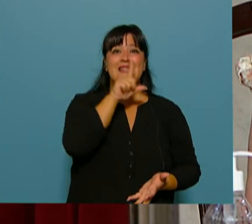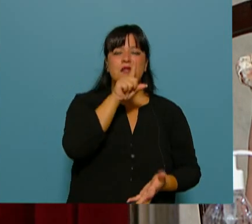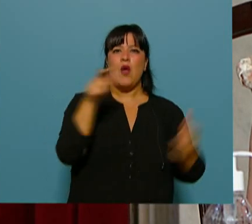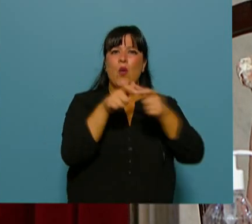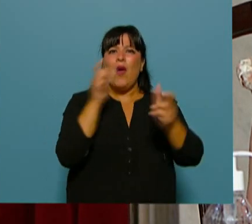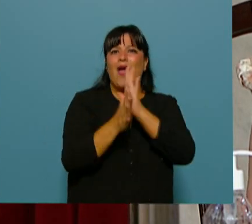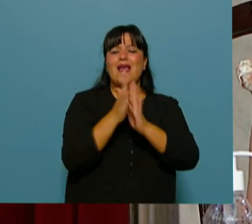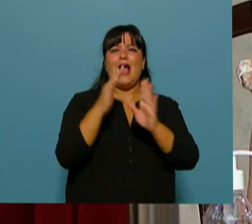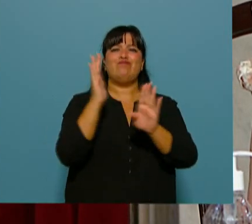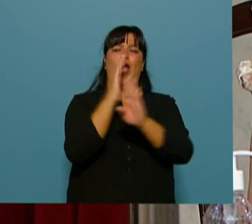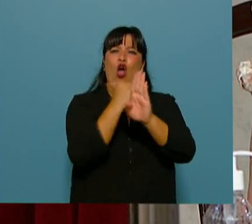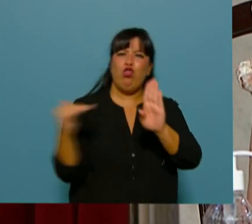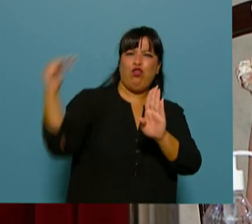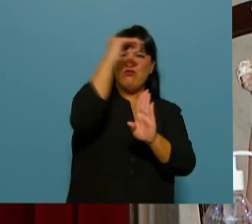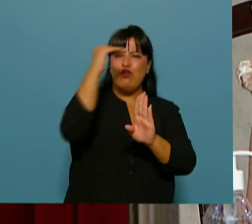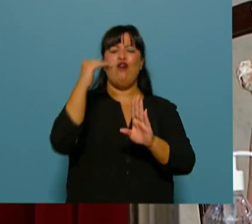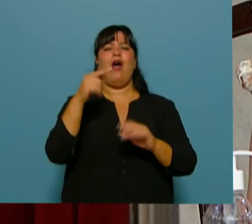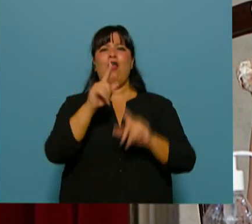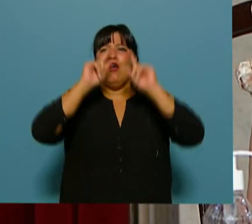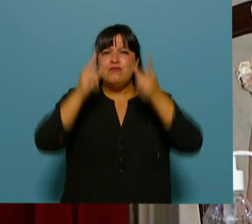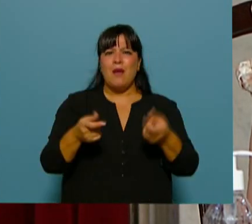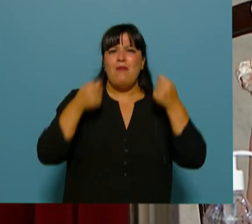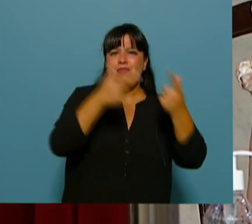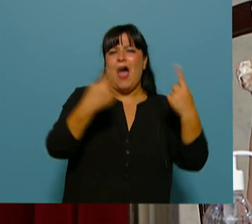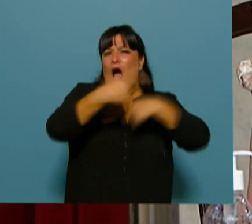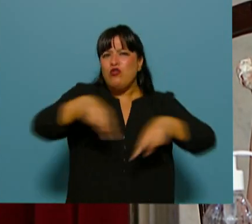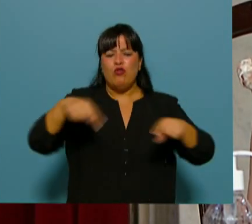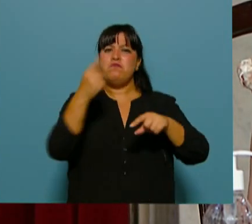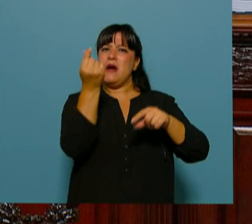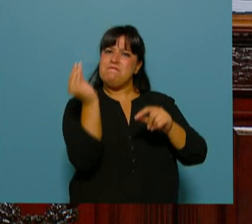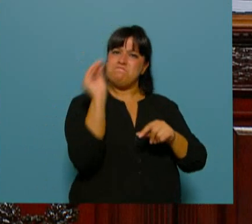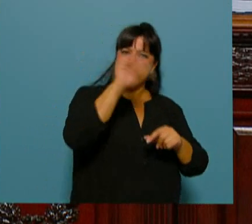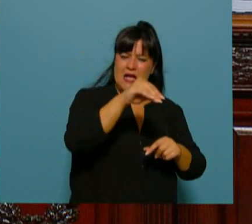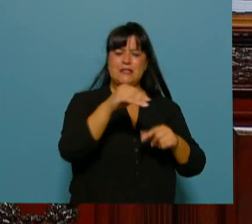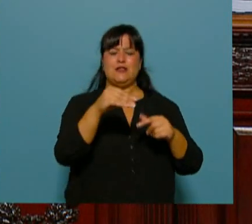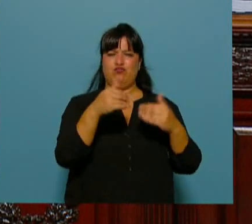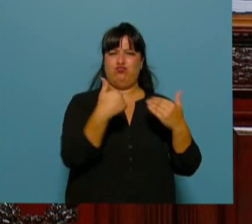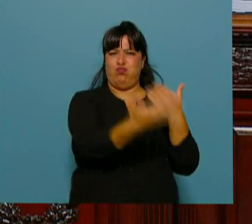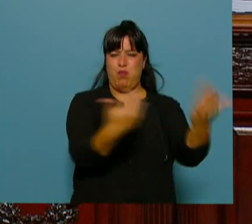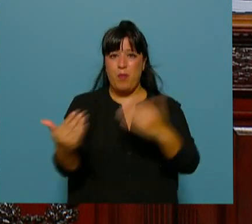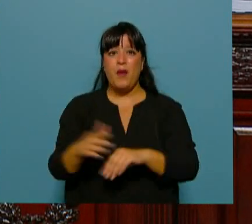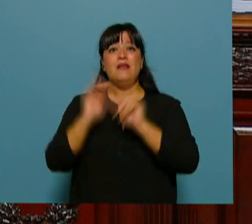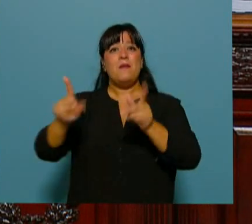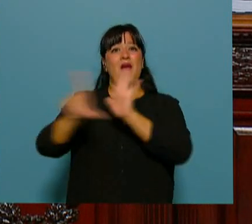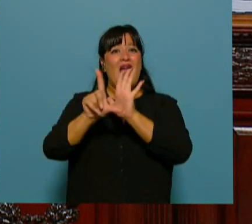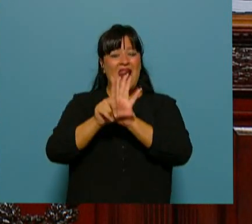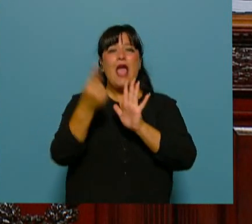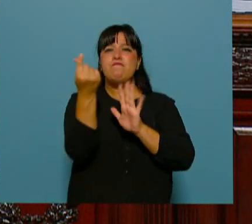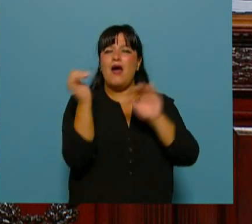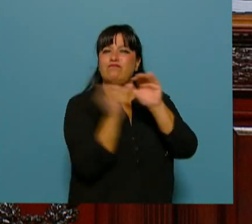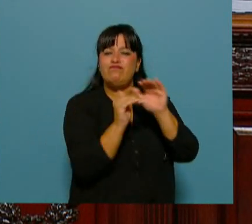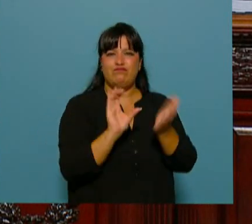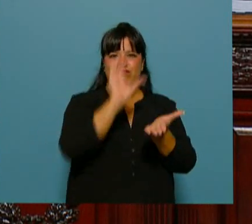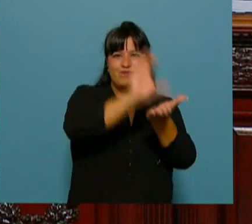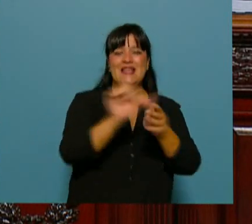doctorales y postdoctorales, y recompusimos los estipendios de las becas. Promulgaré la Ley de Financiamiento del Sistema